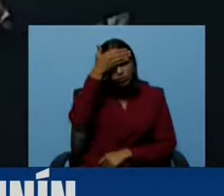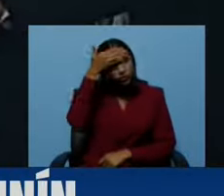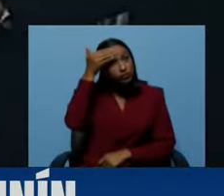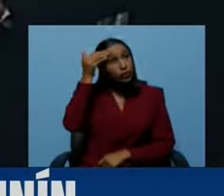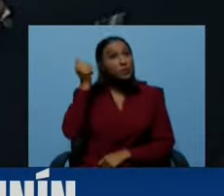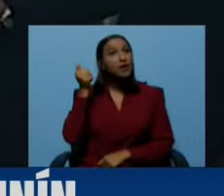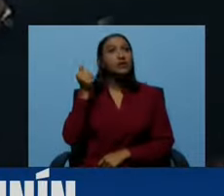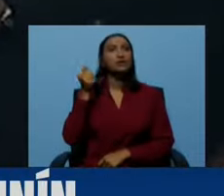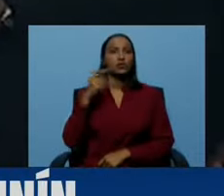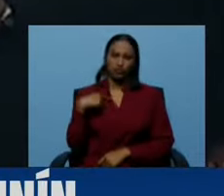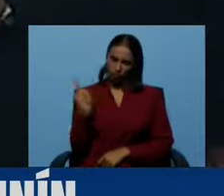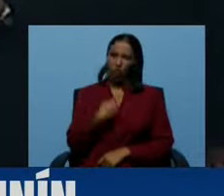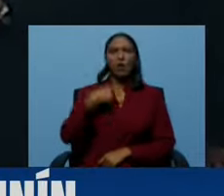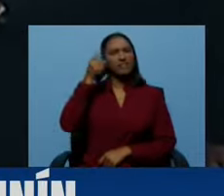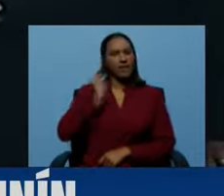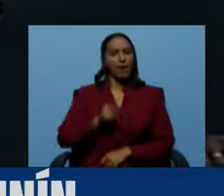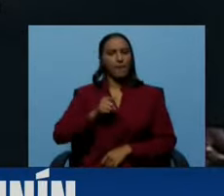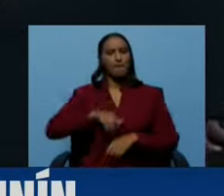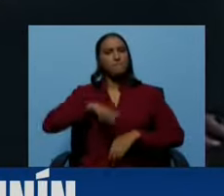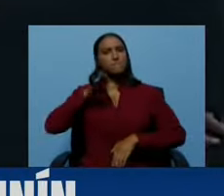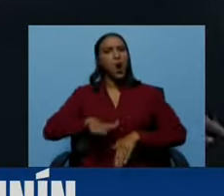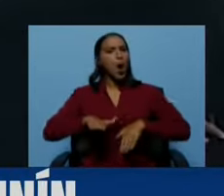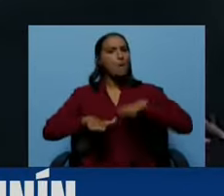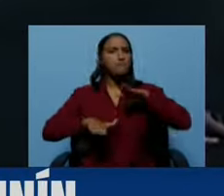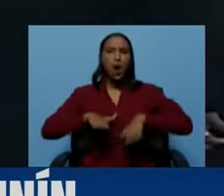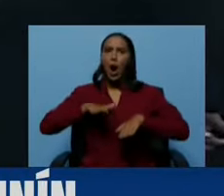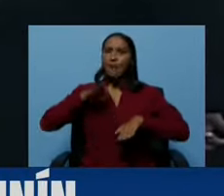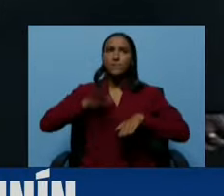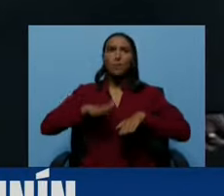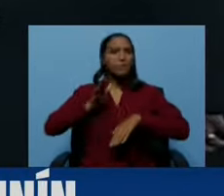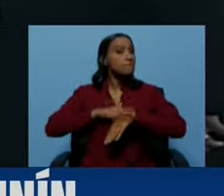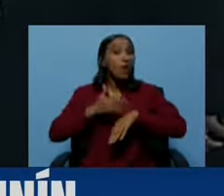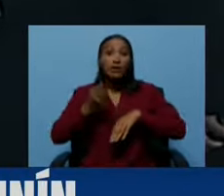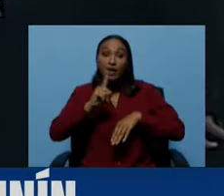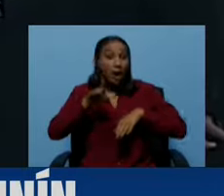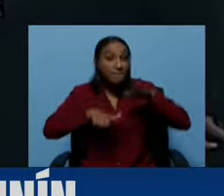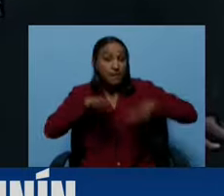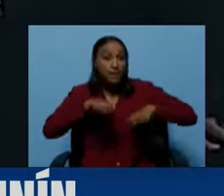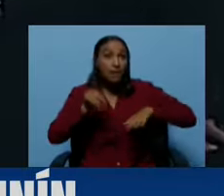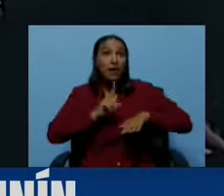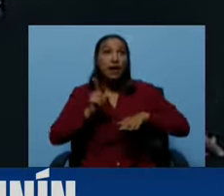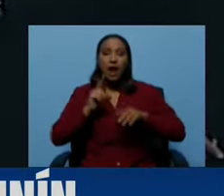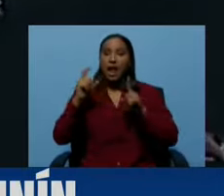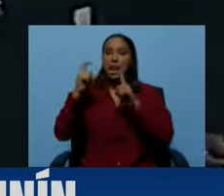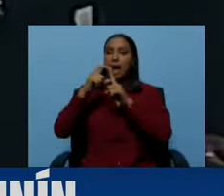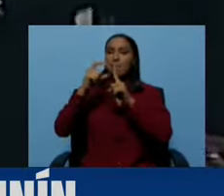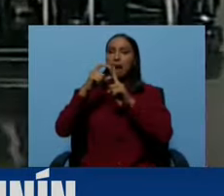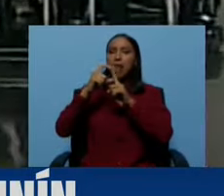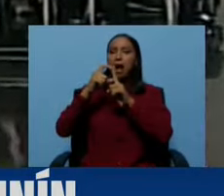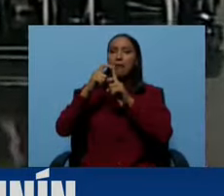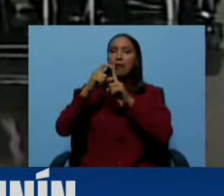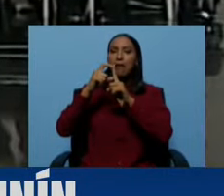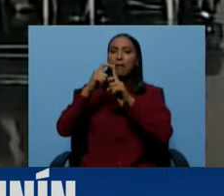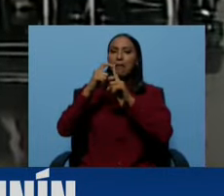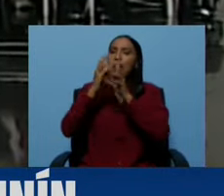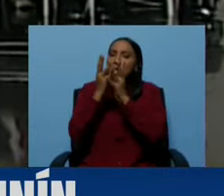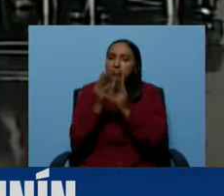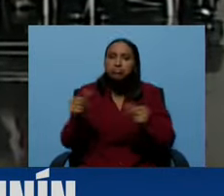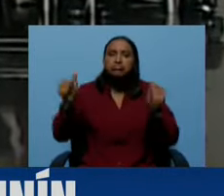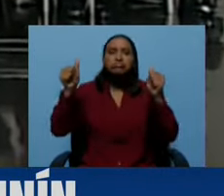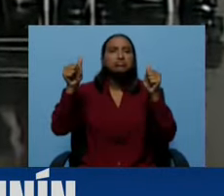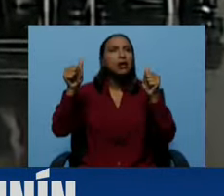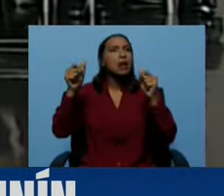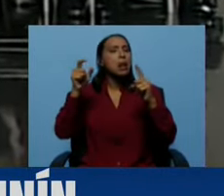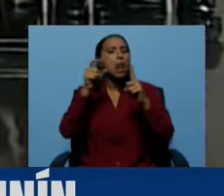hay que zapatear, porque si no zapateamos, las palabras dejarán de ser, las palabras no